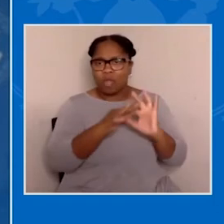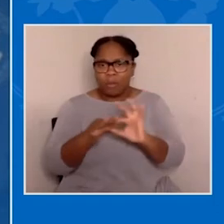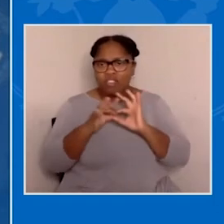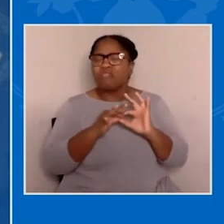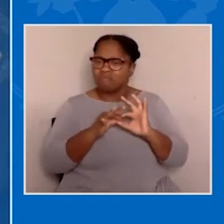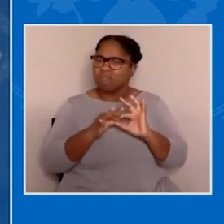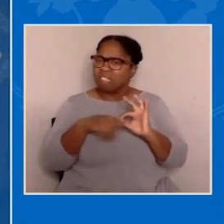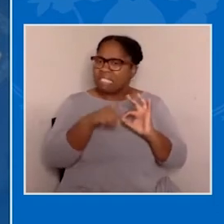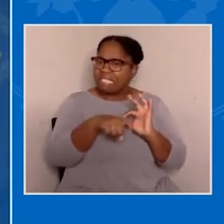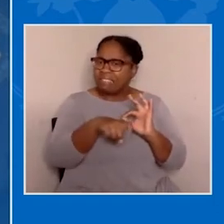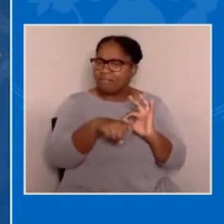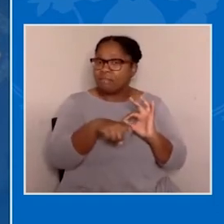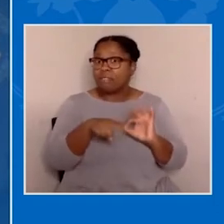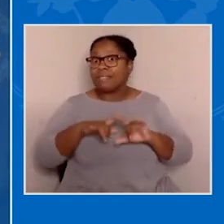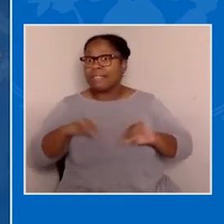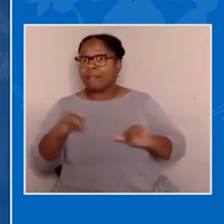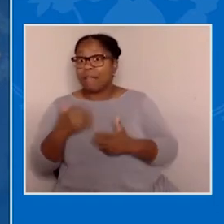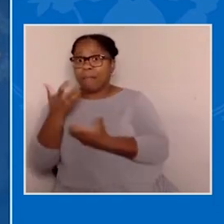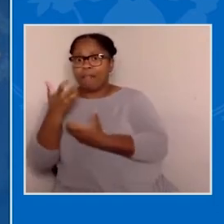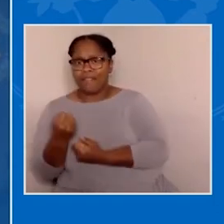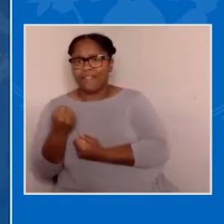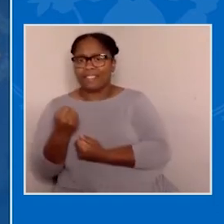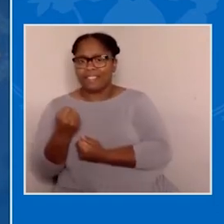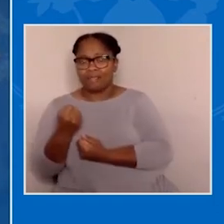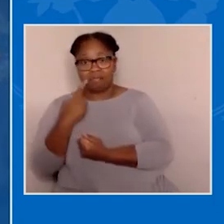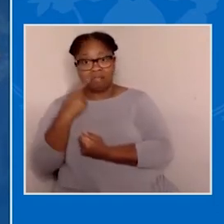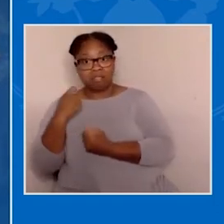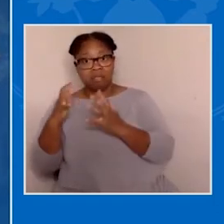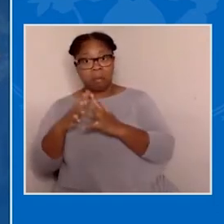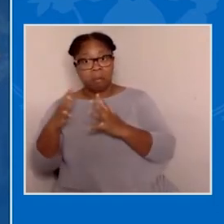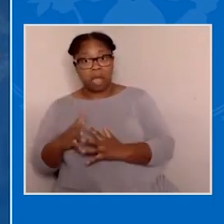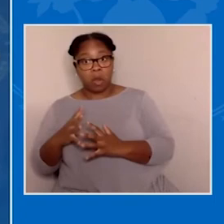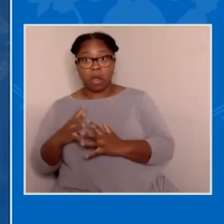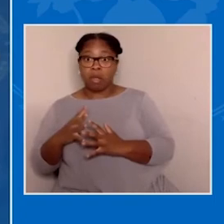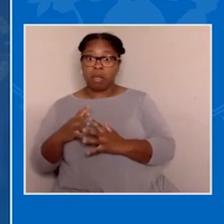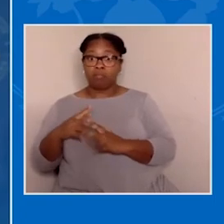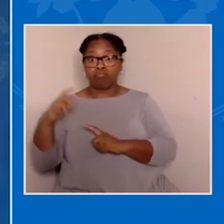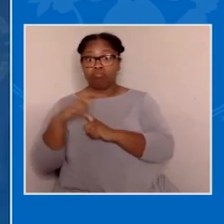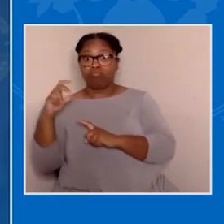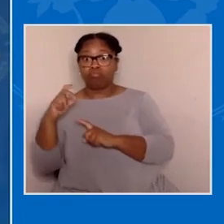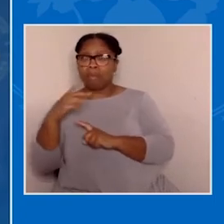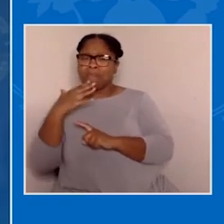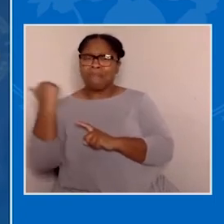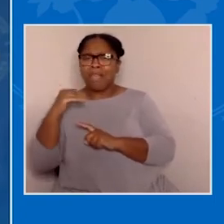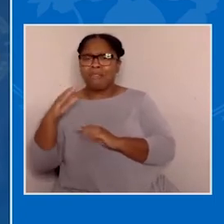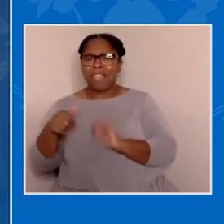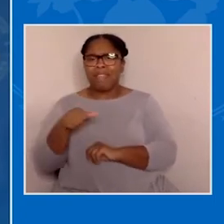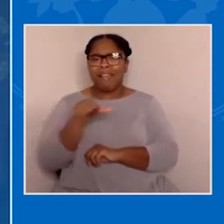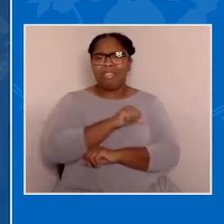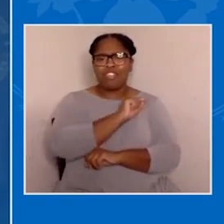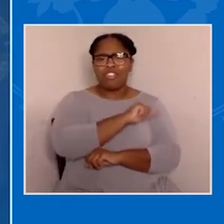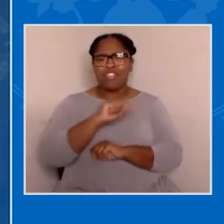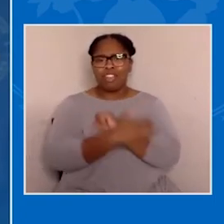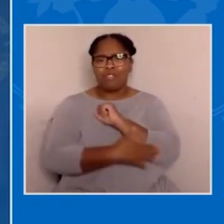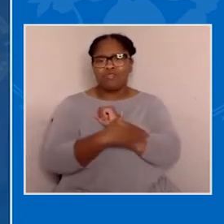Necesitamos su asociación. Pero también confianza, porque Estados Unidos en su mejor momento todavía tiene mayor capacidad que cualquier